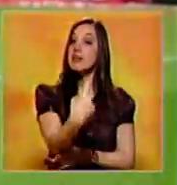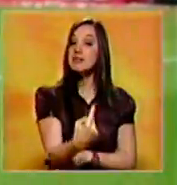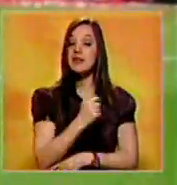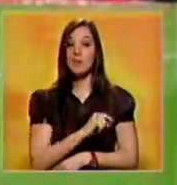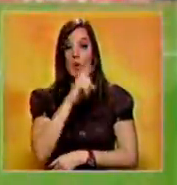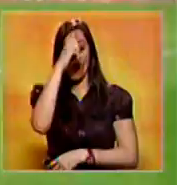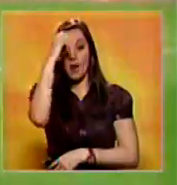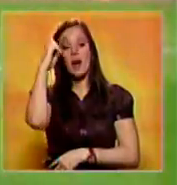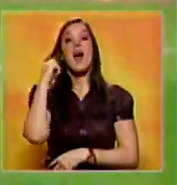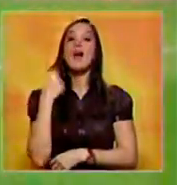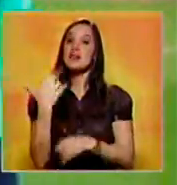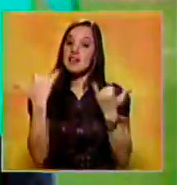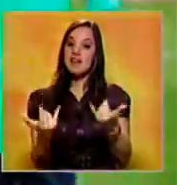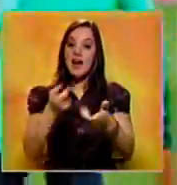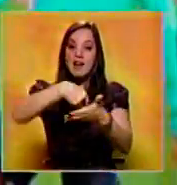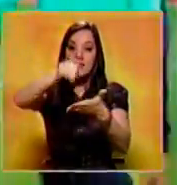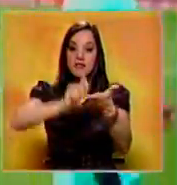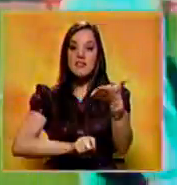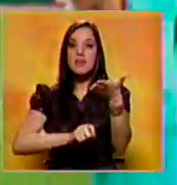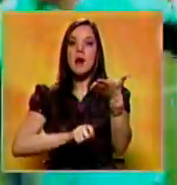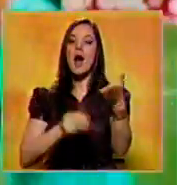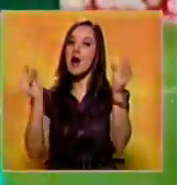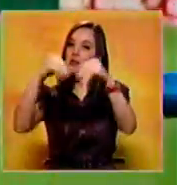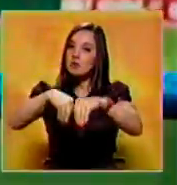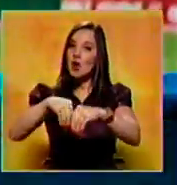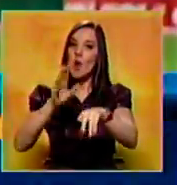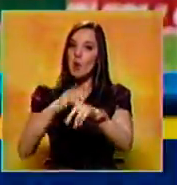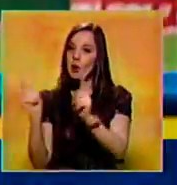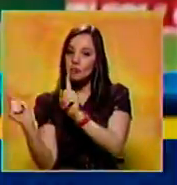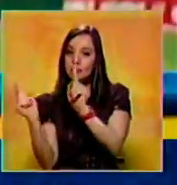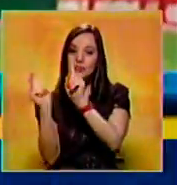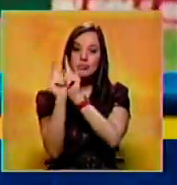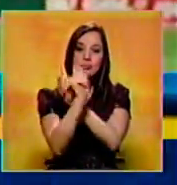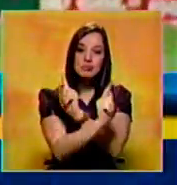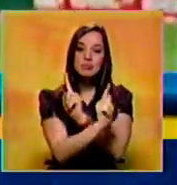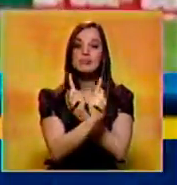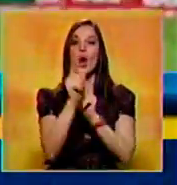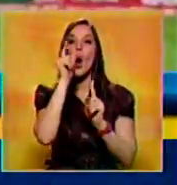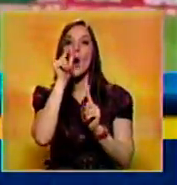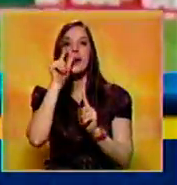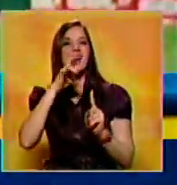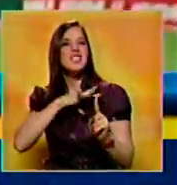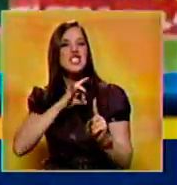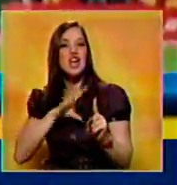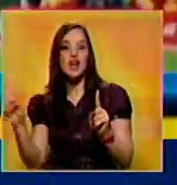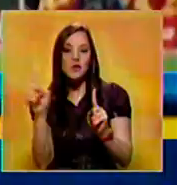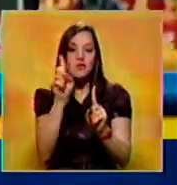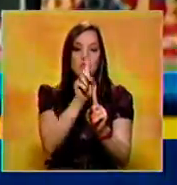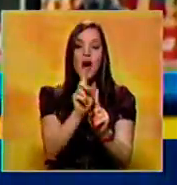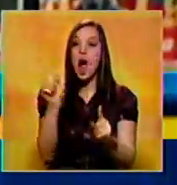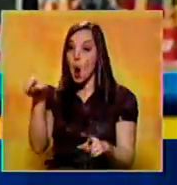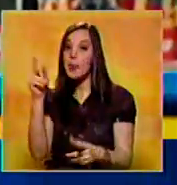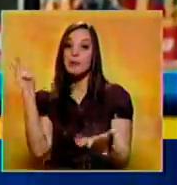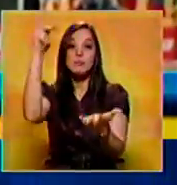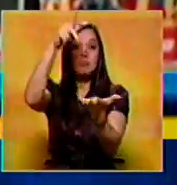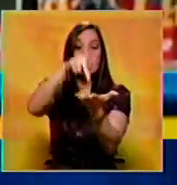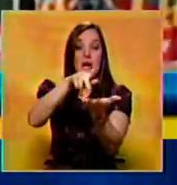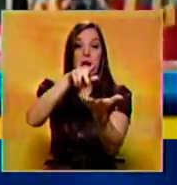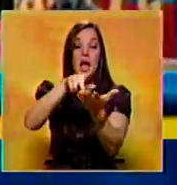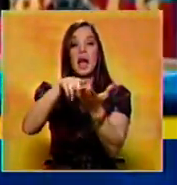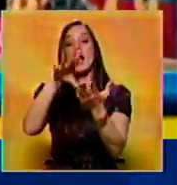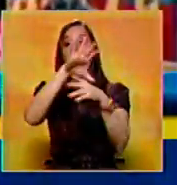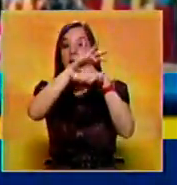azulgrana y el Arsenal firmaron un principio de acuerdo por el traspaso de Alexis Sánchez. El chileno estaría llegando hoy a Londres y será la Premier League